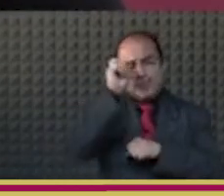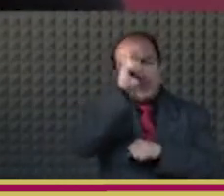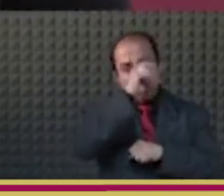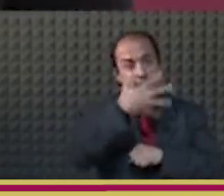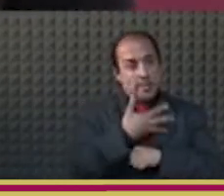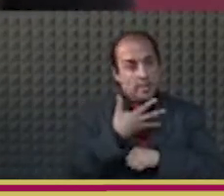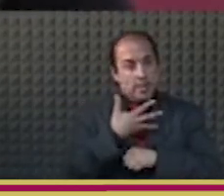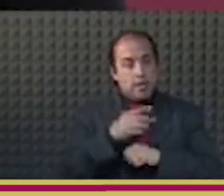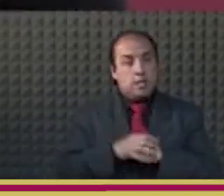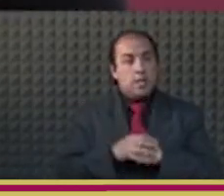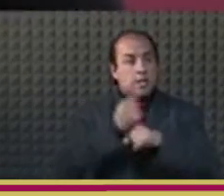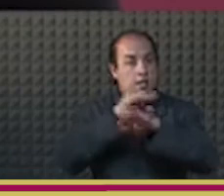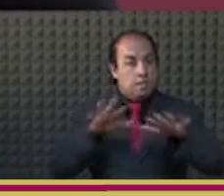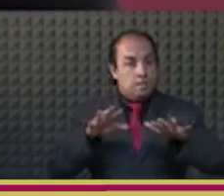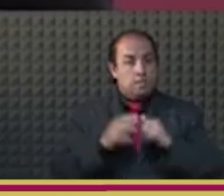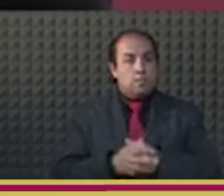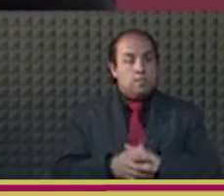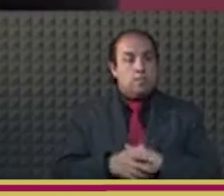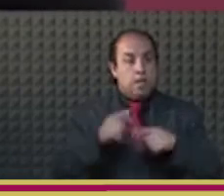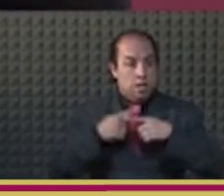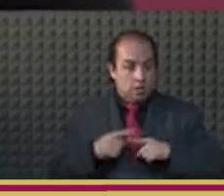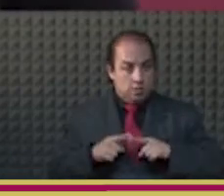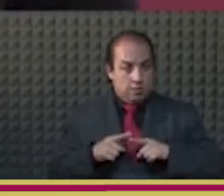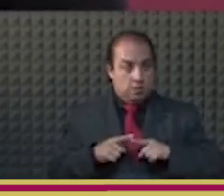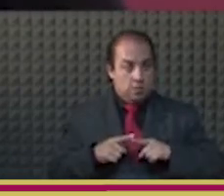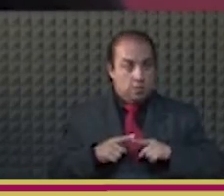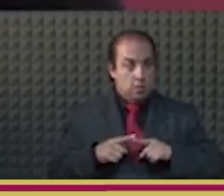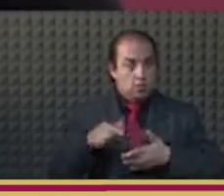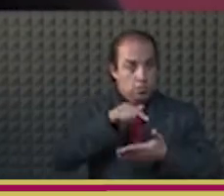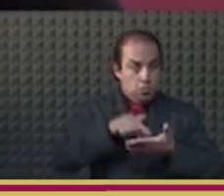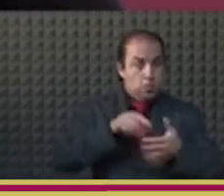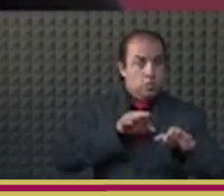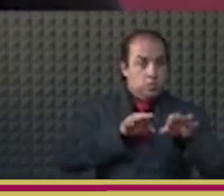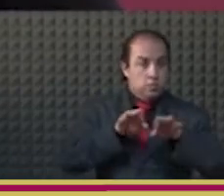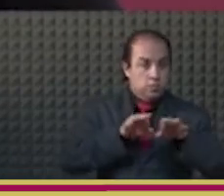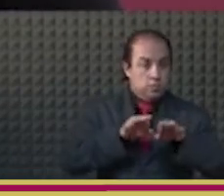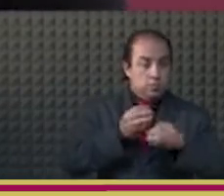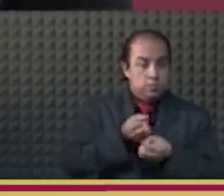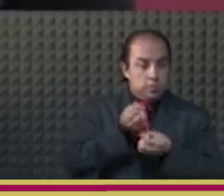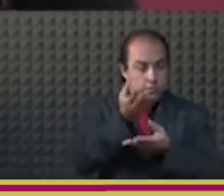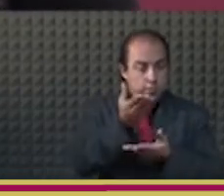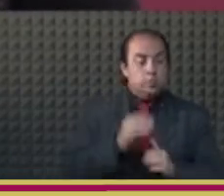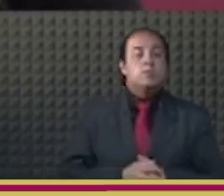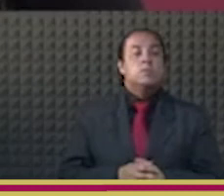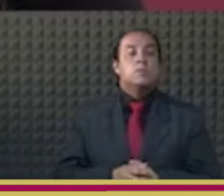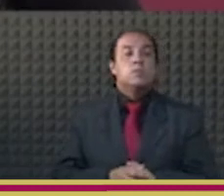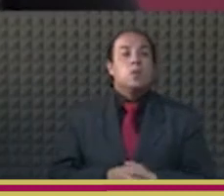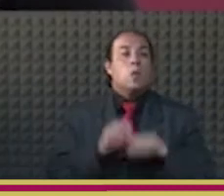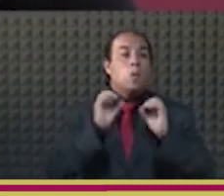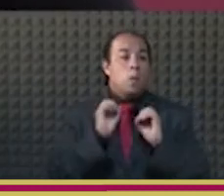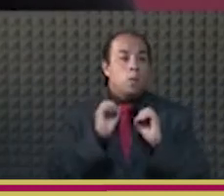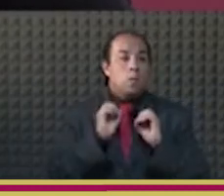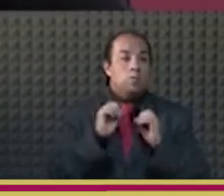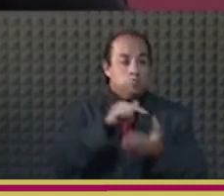tener a la mano información sobre las diferentes vacantes que se ofertan. O bien,